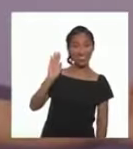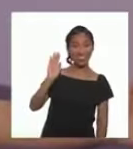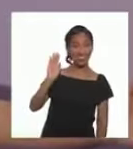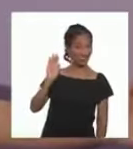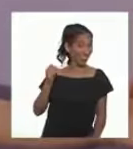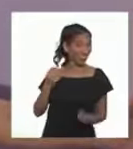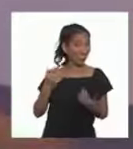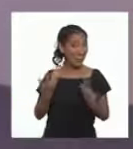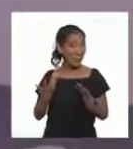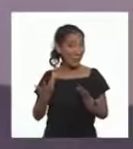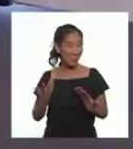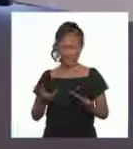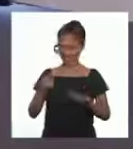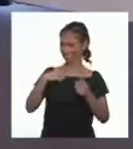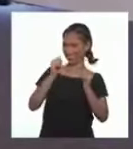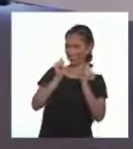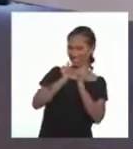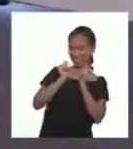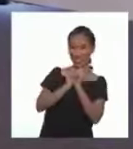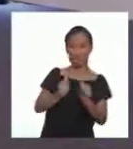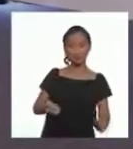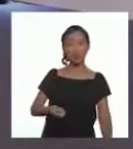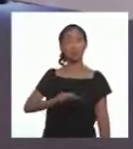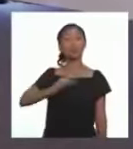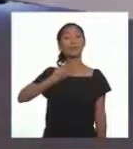Lo suelta. ¡Conmigo!